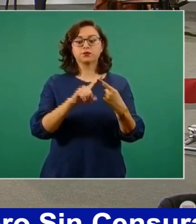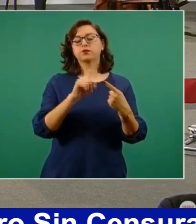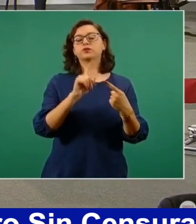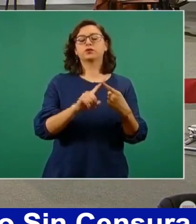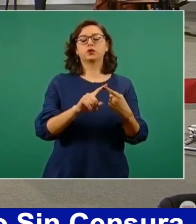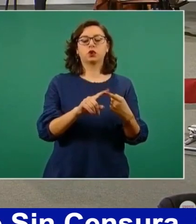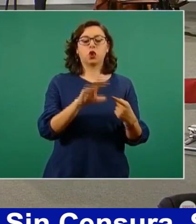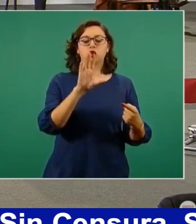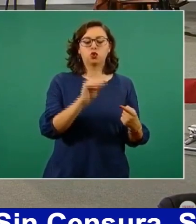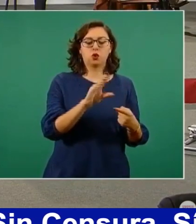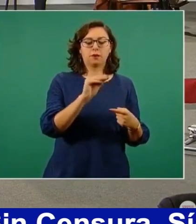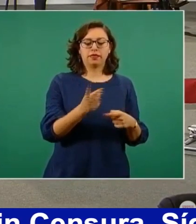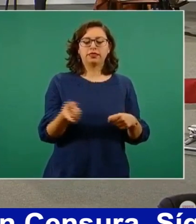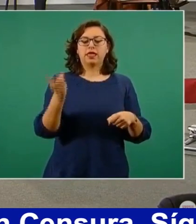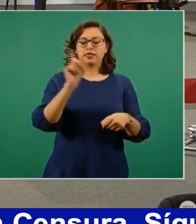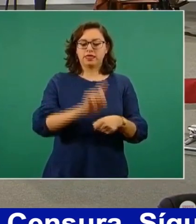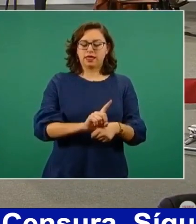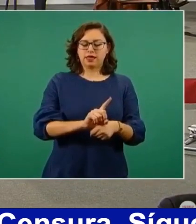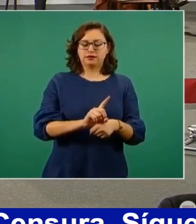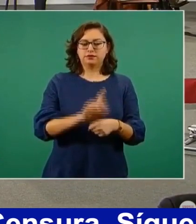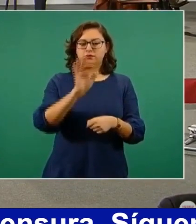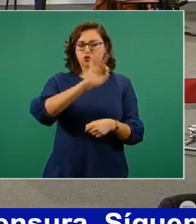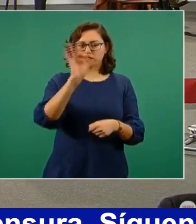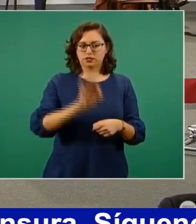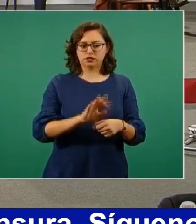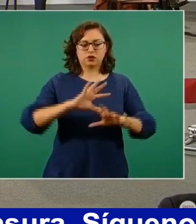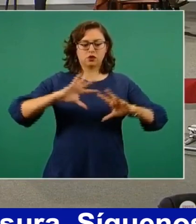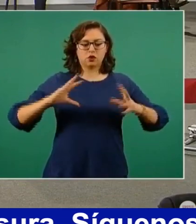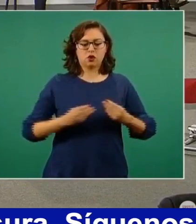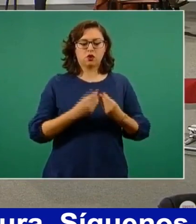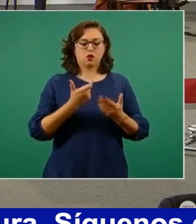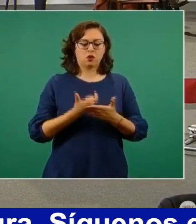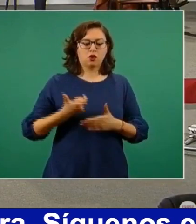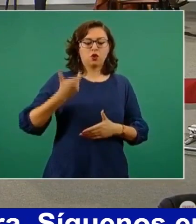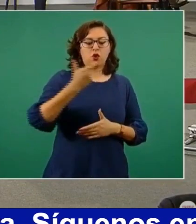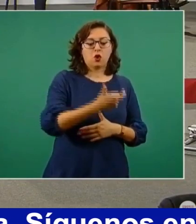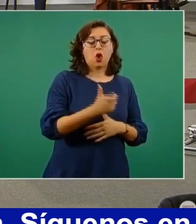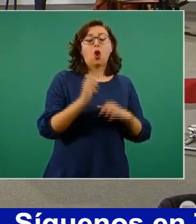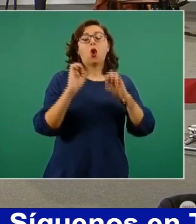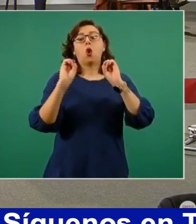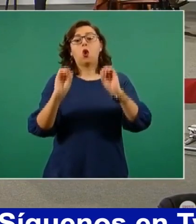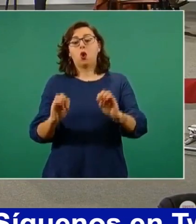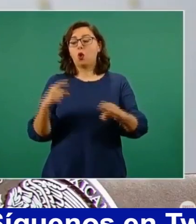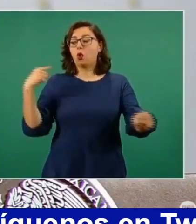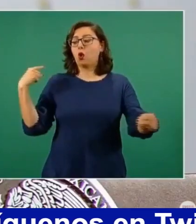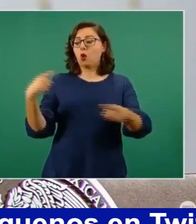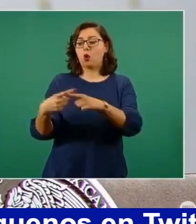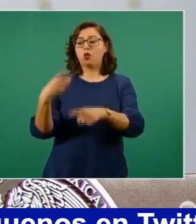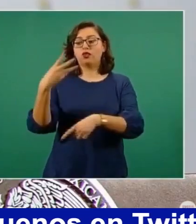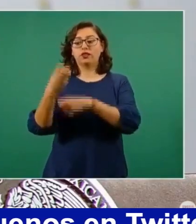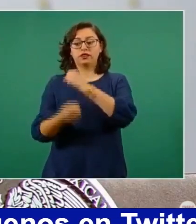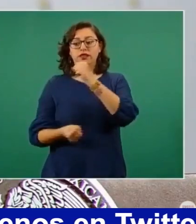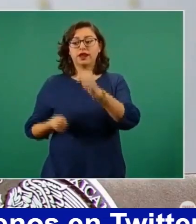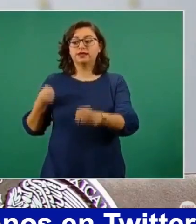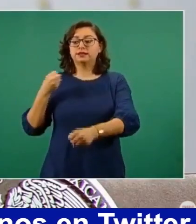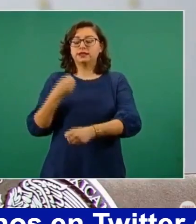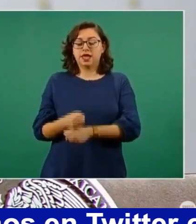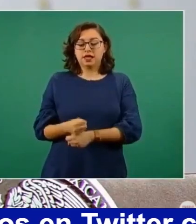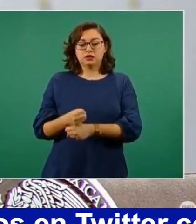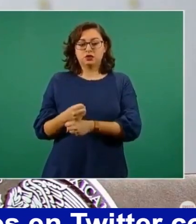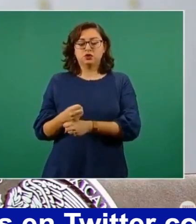y tampoco discrecionalidad, se establecieron dos modalidades para realizar el reparto de